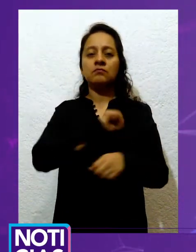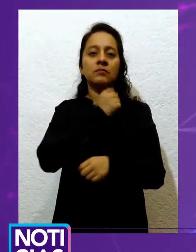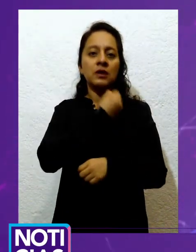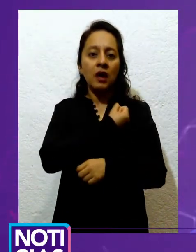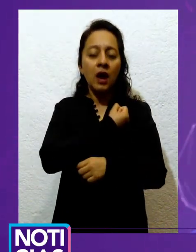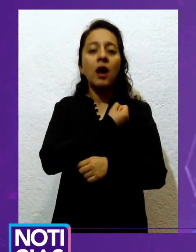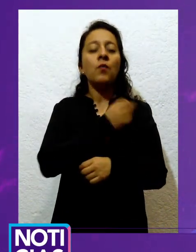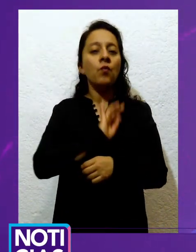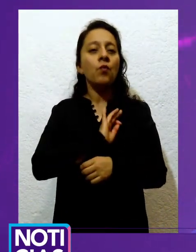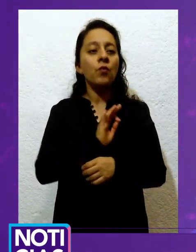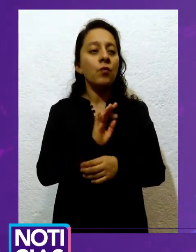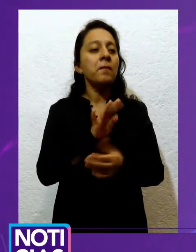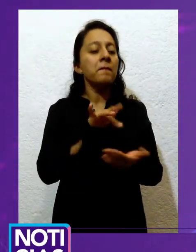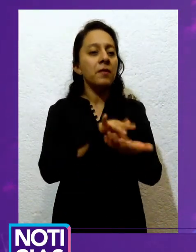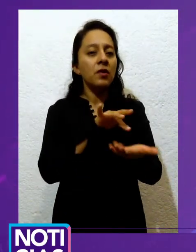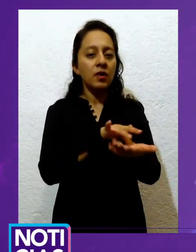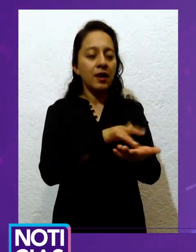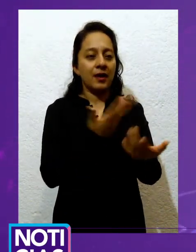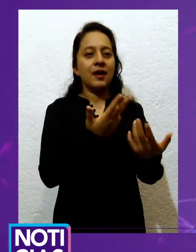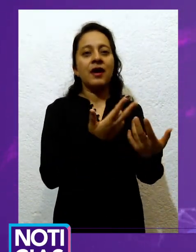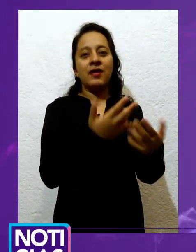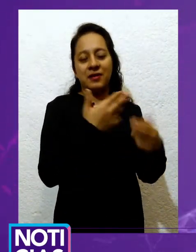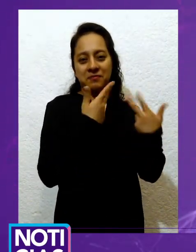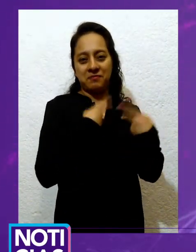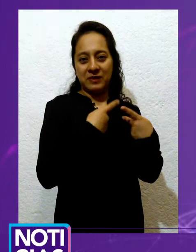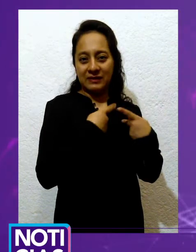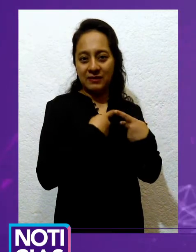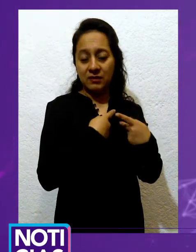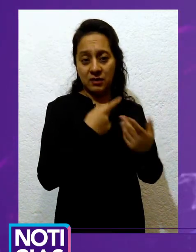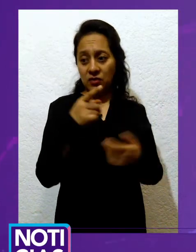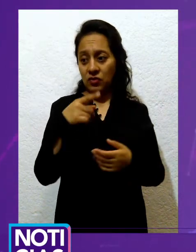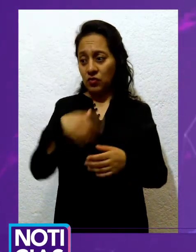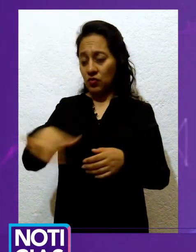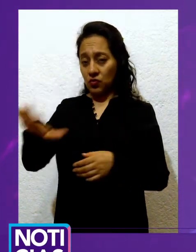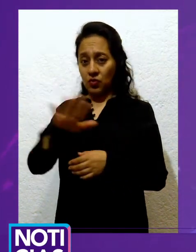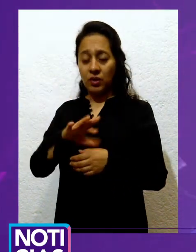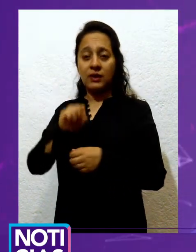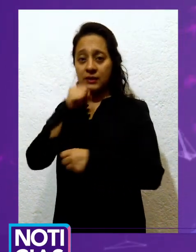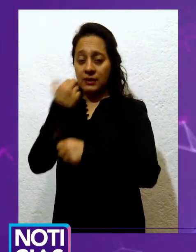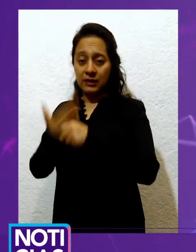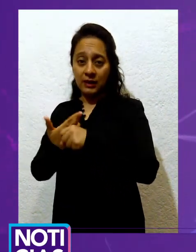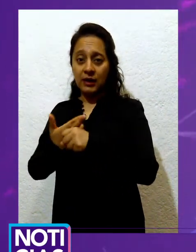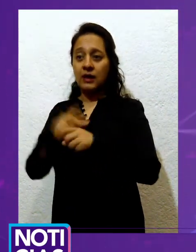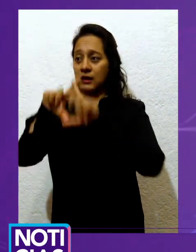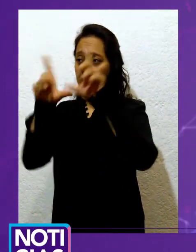informó para noticias rt que aurora vizcaíno ruiz